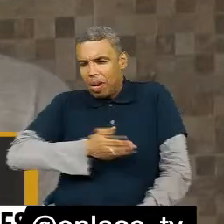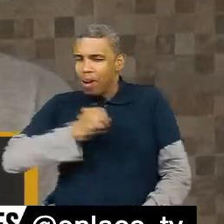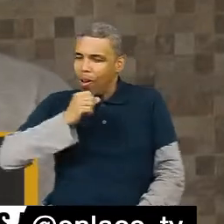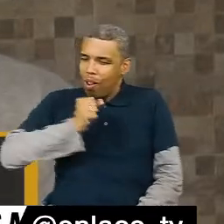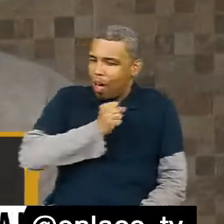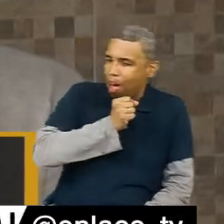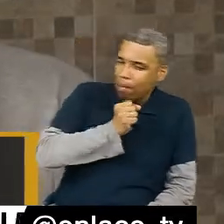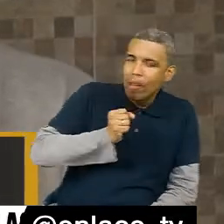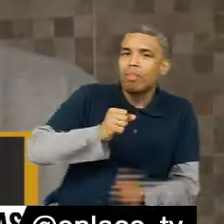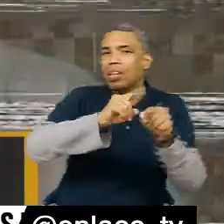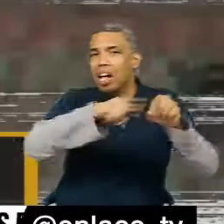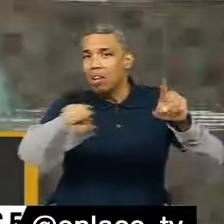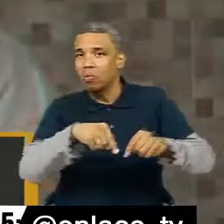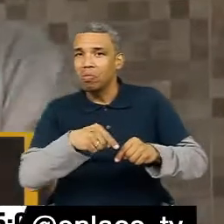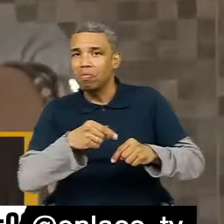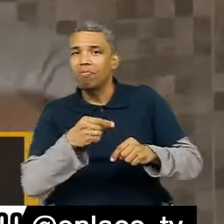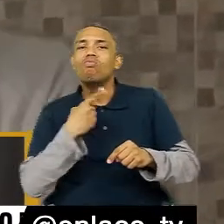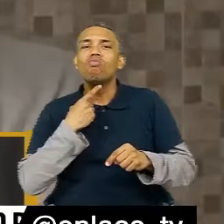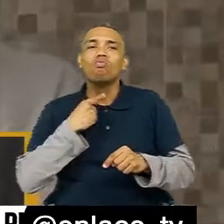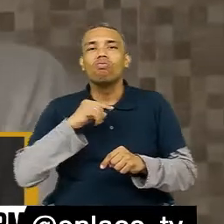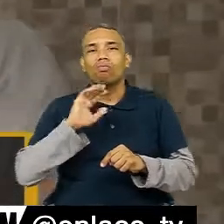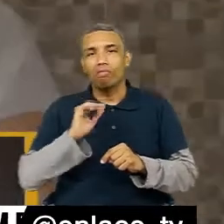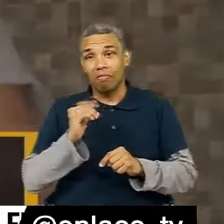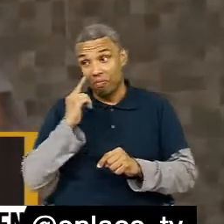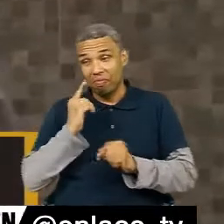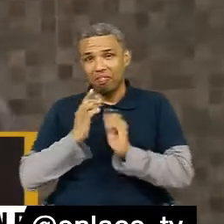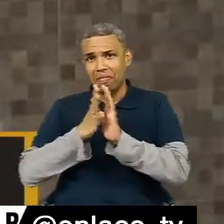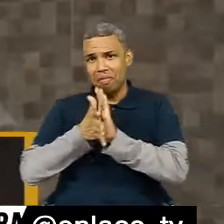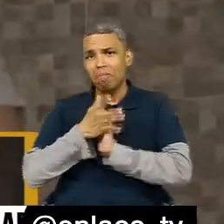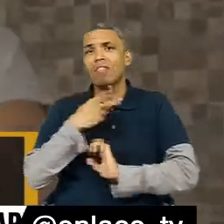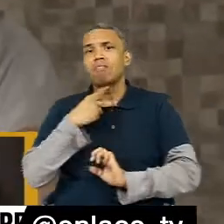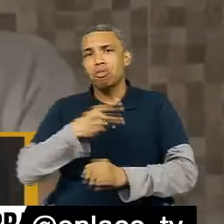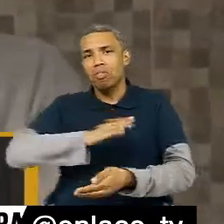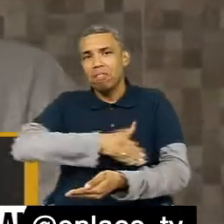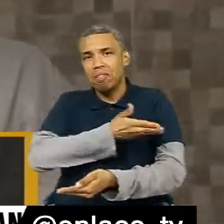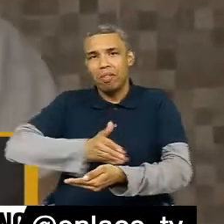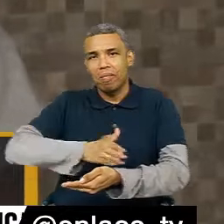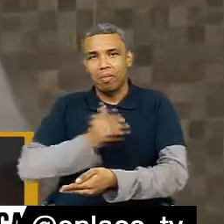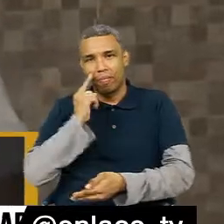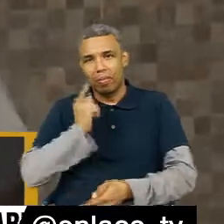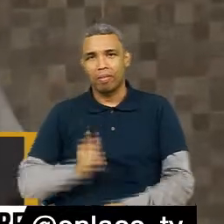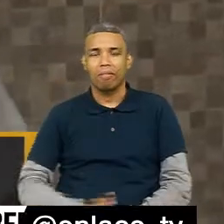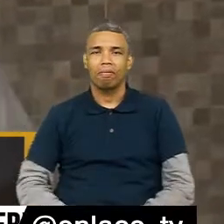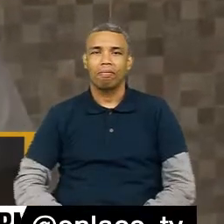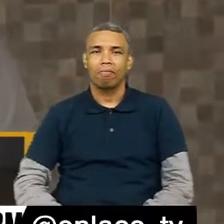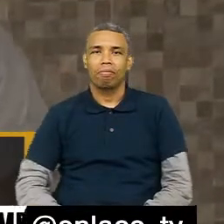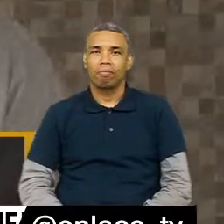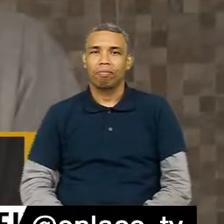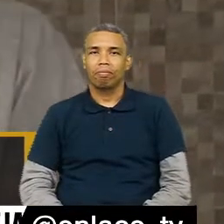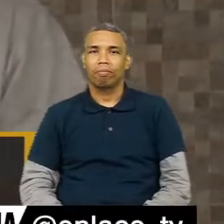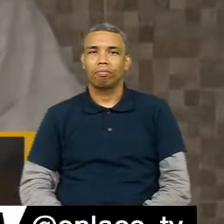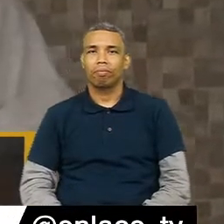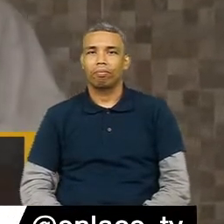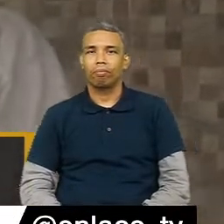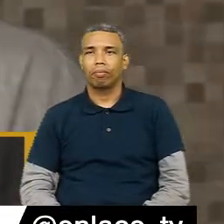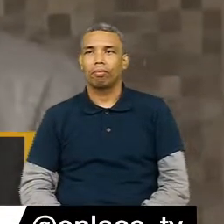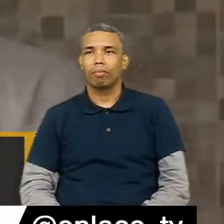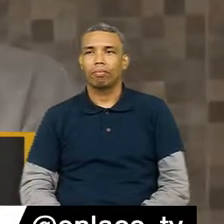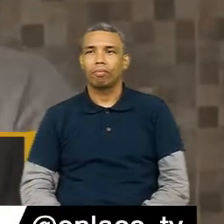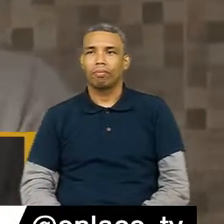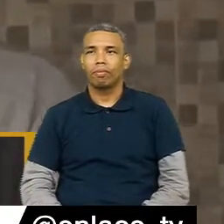personas tienen muchos secretos. Es nuestro secreto, nuestra puerta al cielo, nadie se